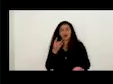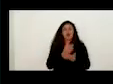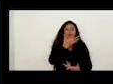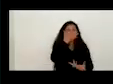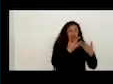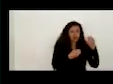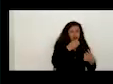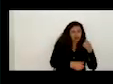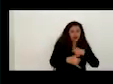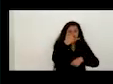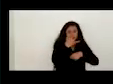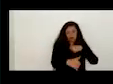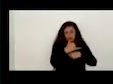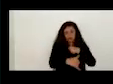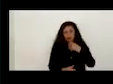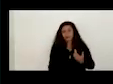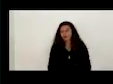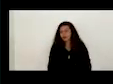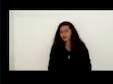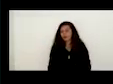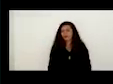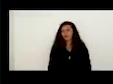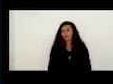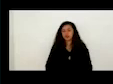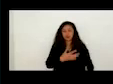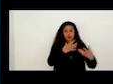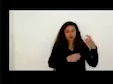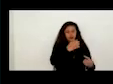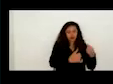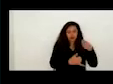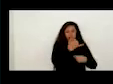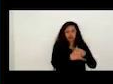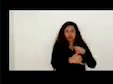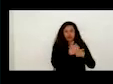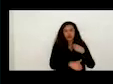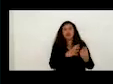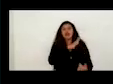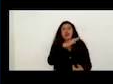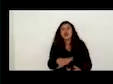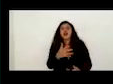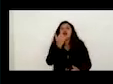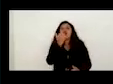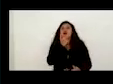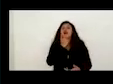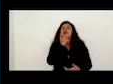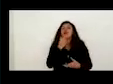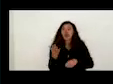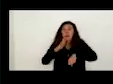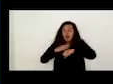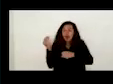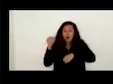el yogur. Y aquí estamos hablando de leche y yogur, generalmente que no tienen azúcar adicionada, es decir, no